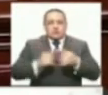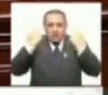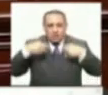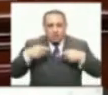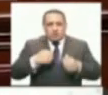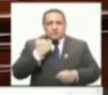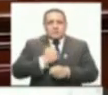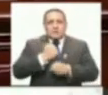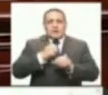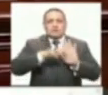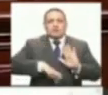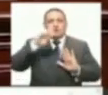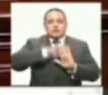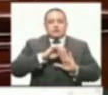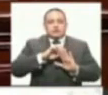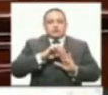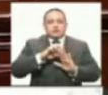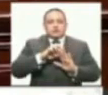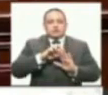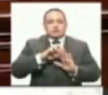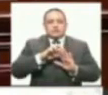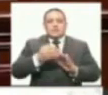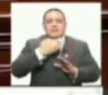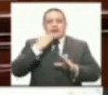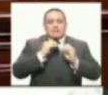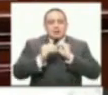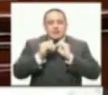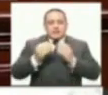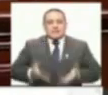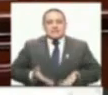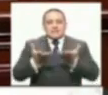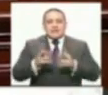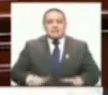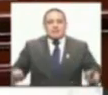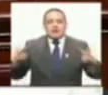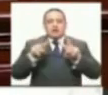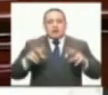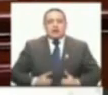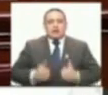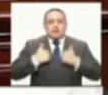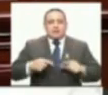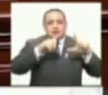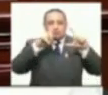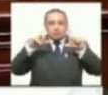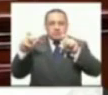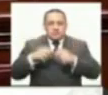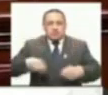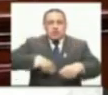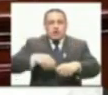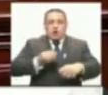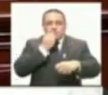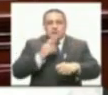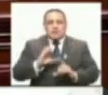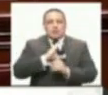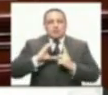de ejecutar proyectos de impacto, mejorar y dar valor al capital turístico, gastronómico y de